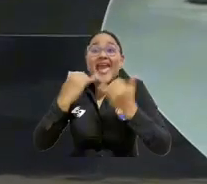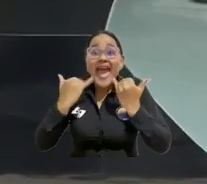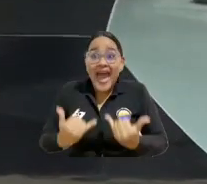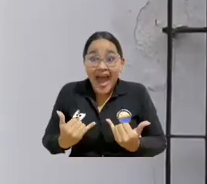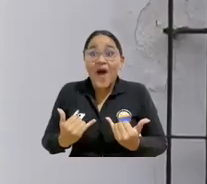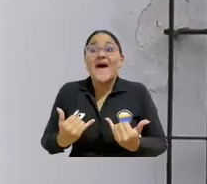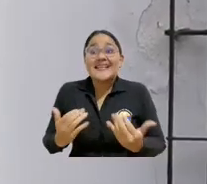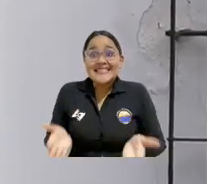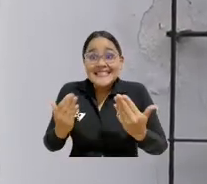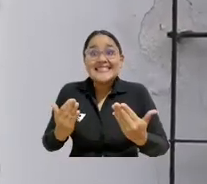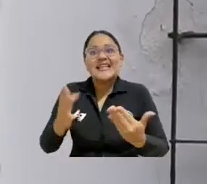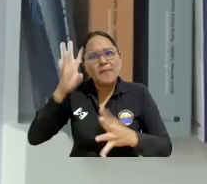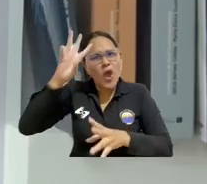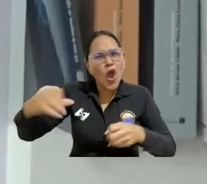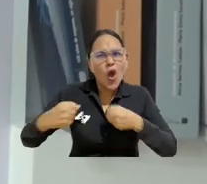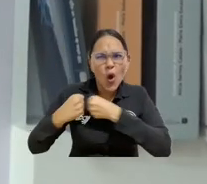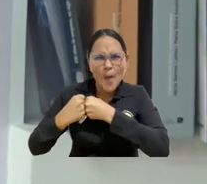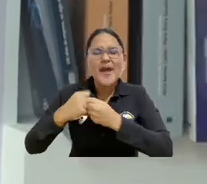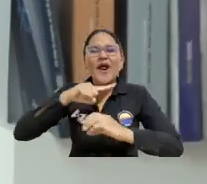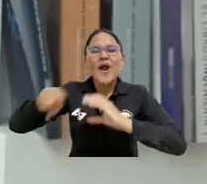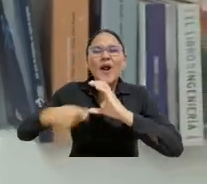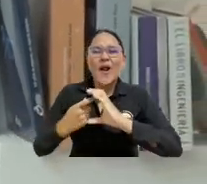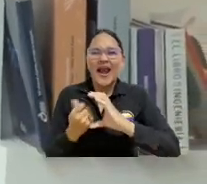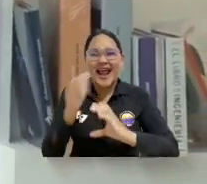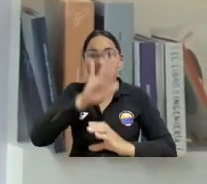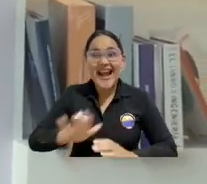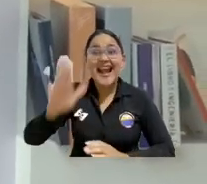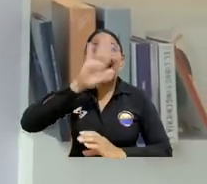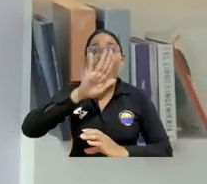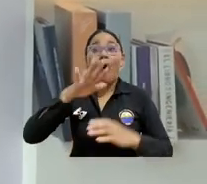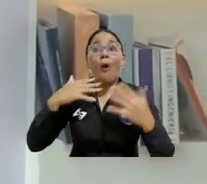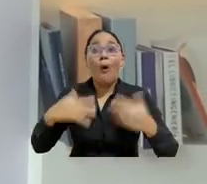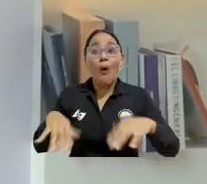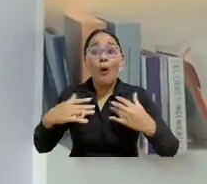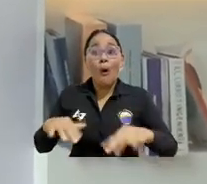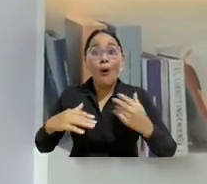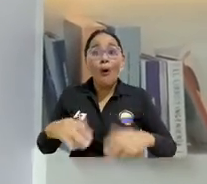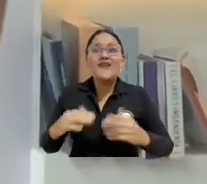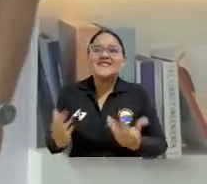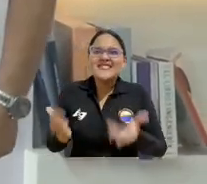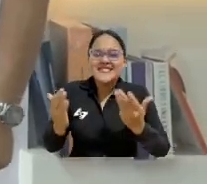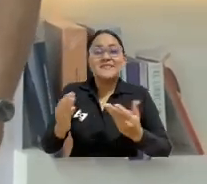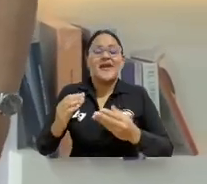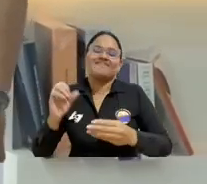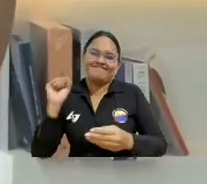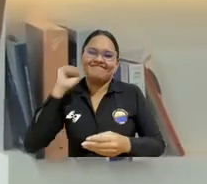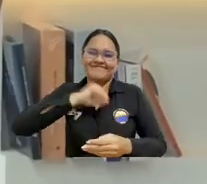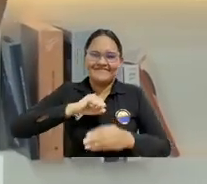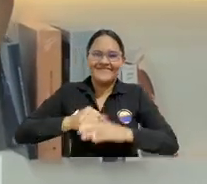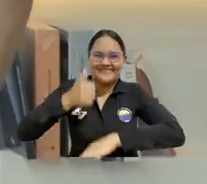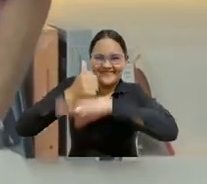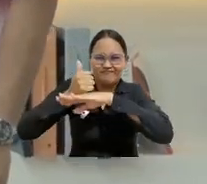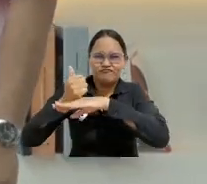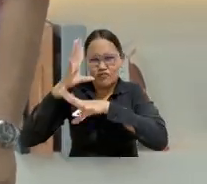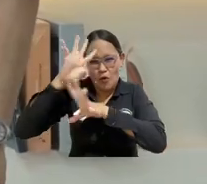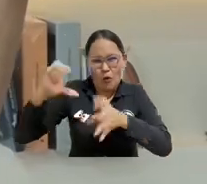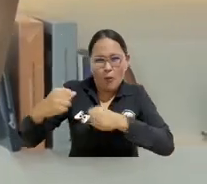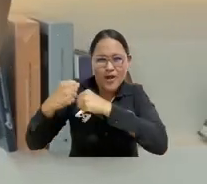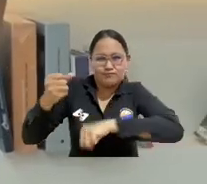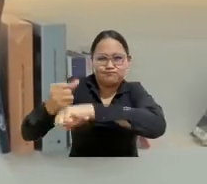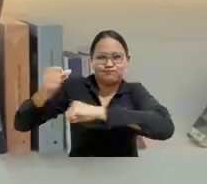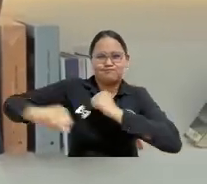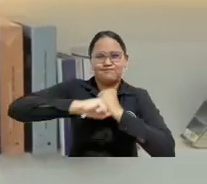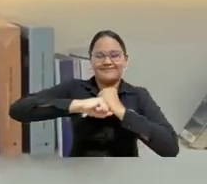territorio ahora es la contraloría general del departamento la entidad con la que el rector Pablo Vera Salazar suscribió